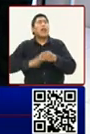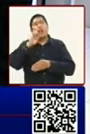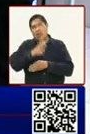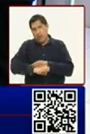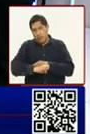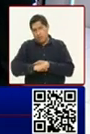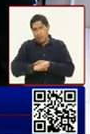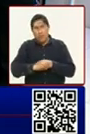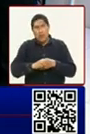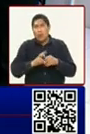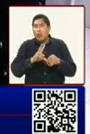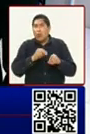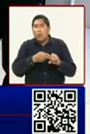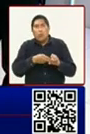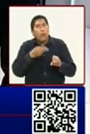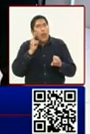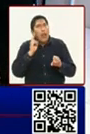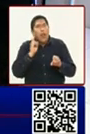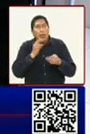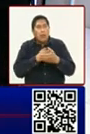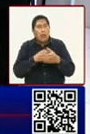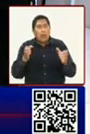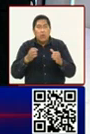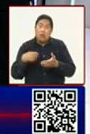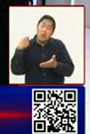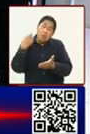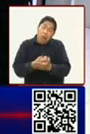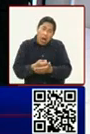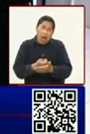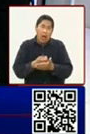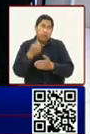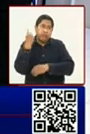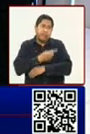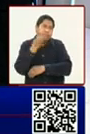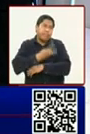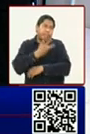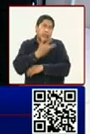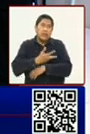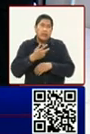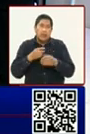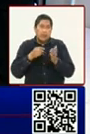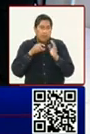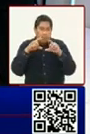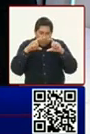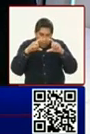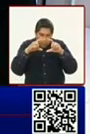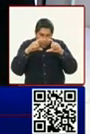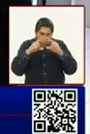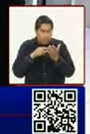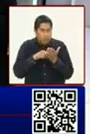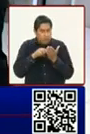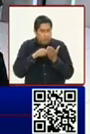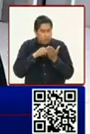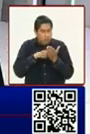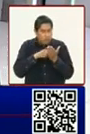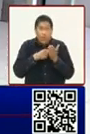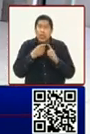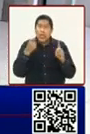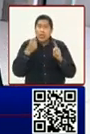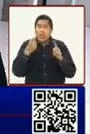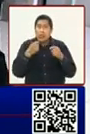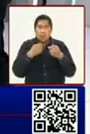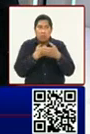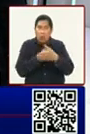no sale de la habitación. Randy paga el servicio de hospedaje por código QR desde la